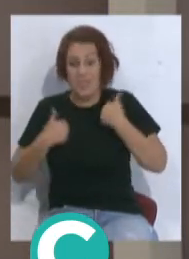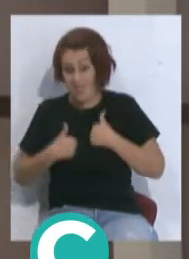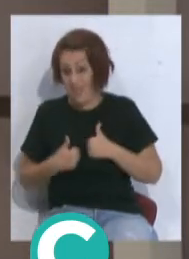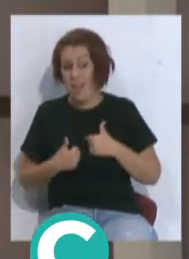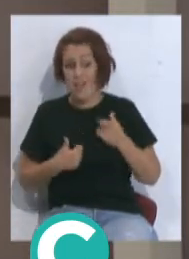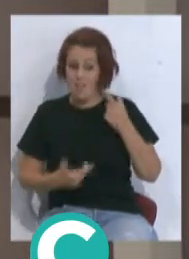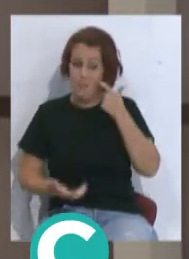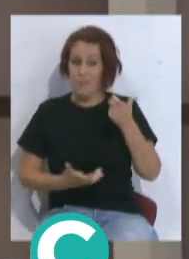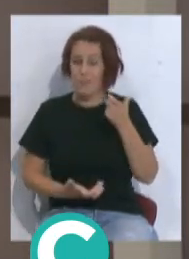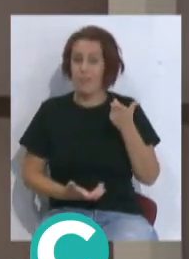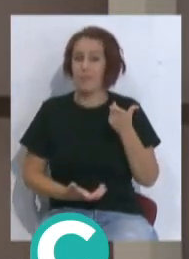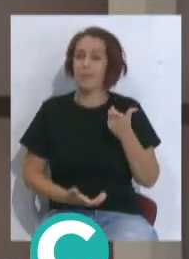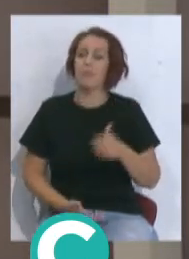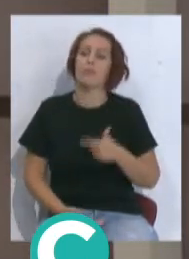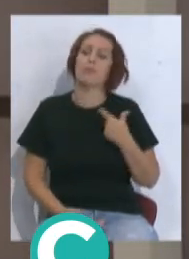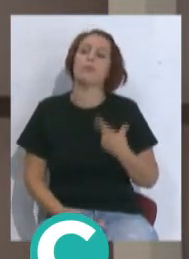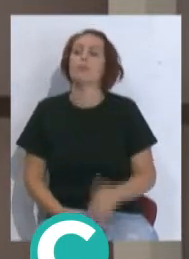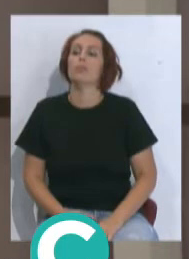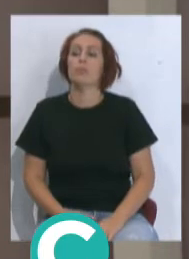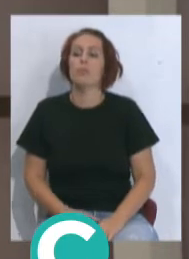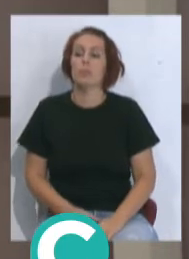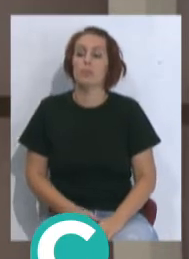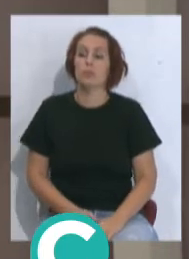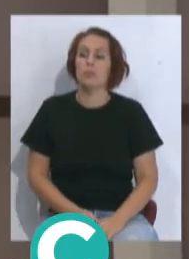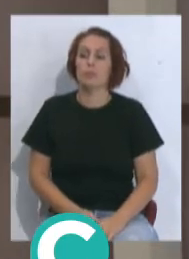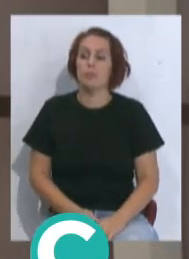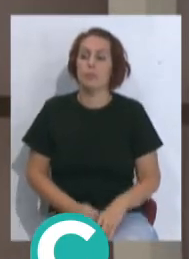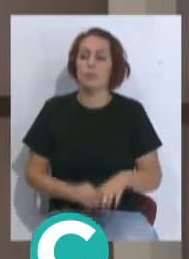ya han marcado ese hito, ¿no?